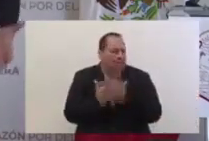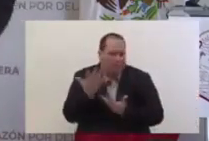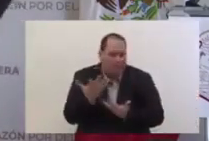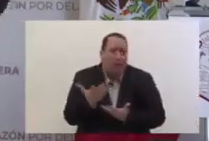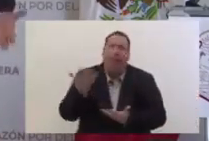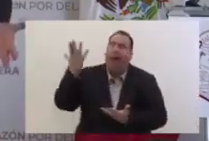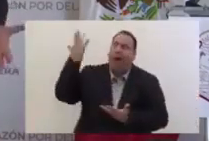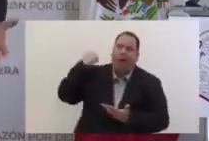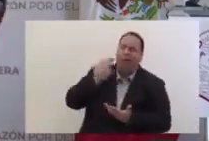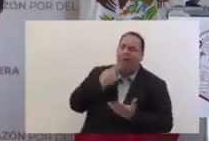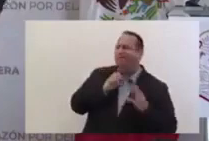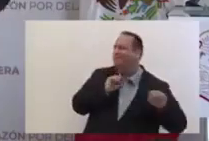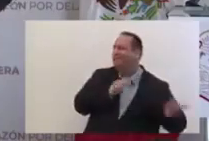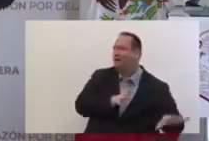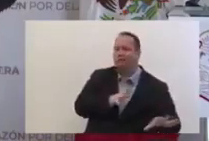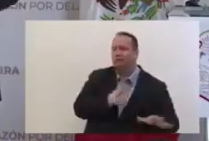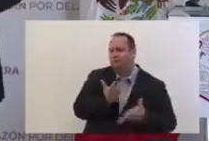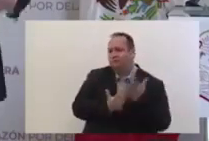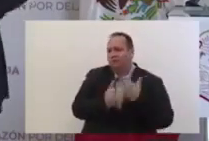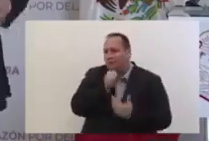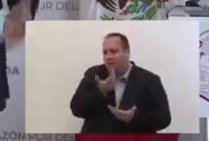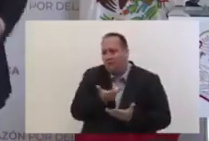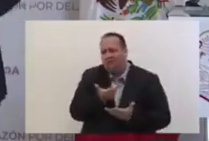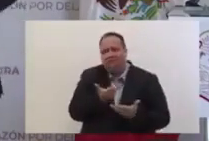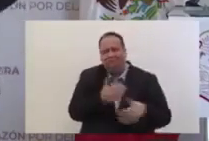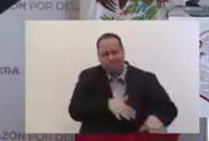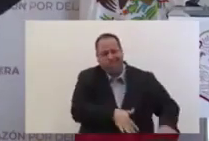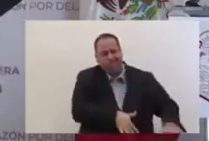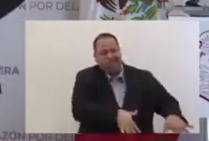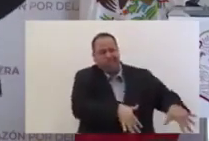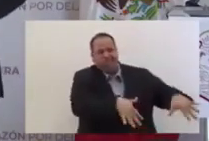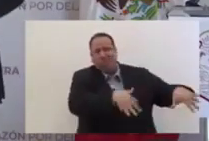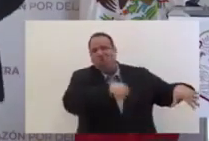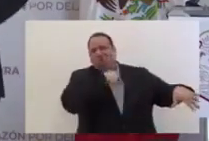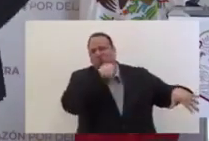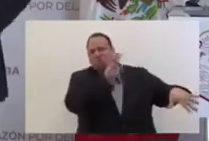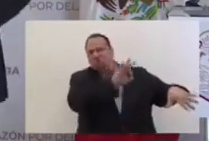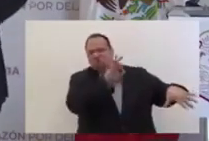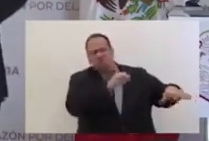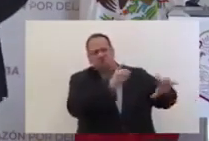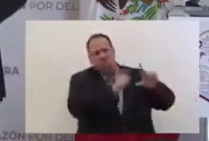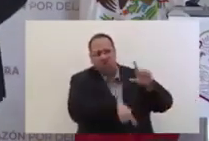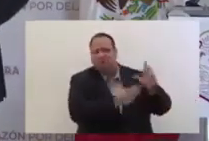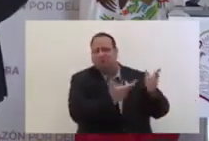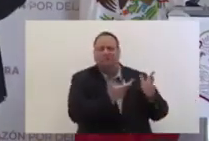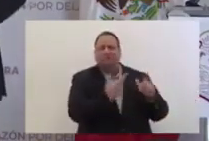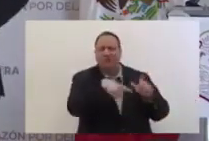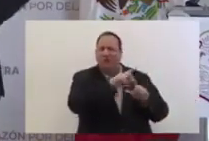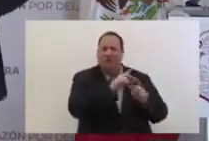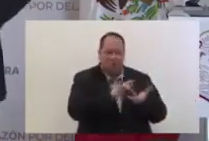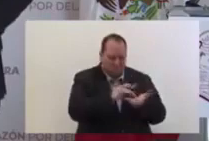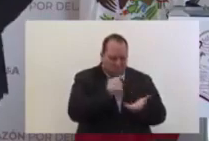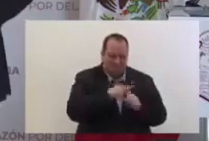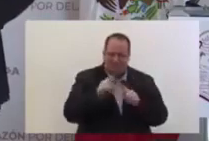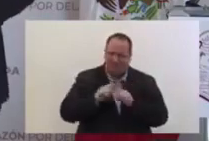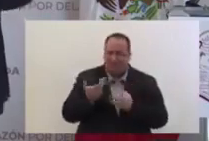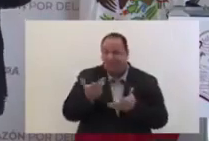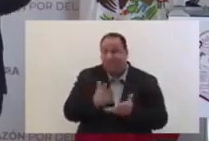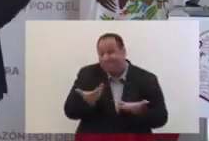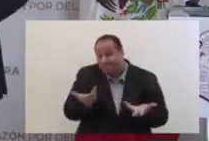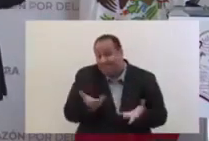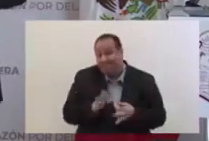no se aplicaron previamente y que culminó con esta gran cantidad de medicamentos caducos que,